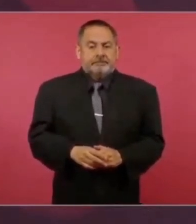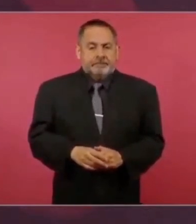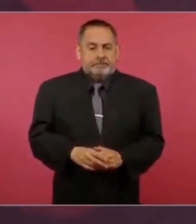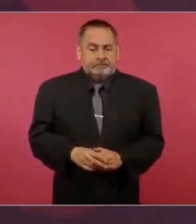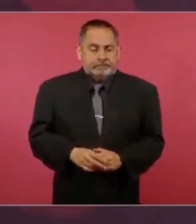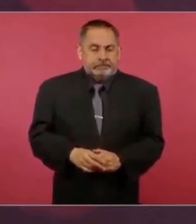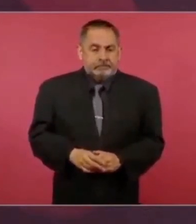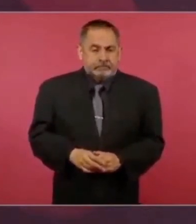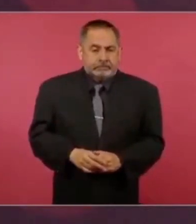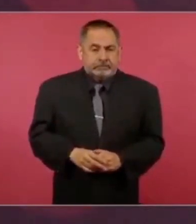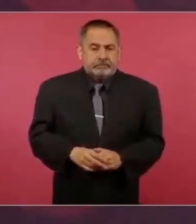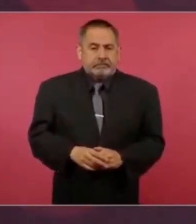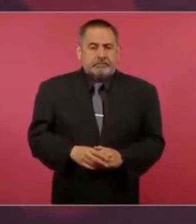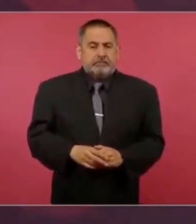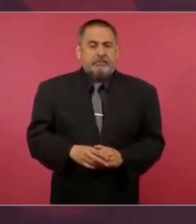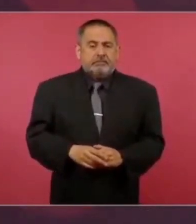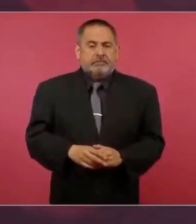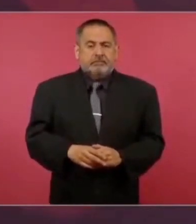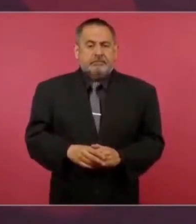Que